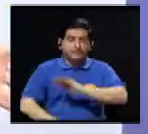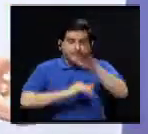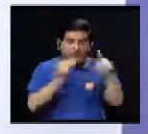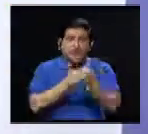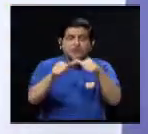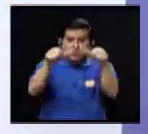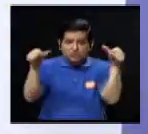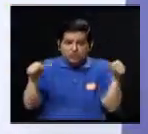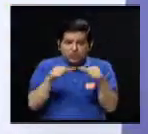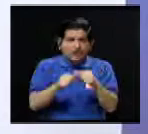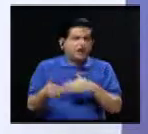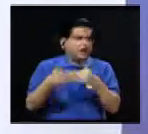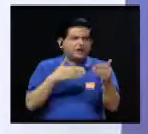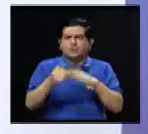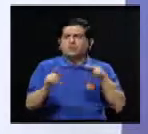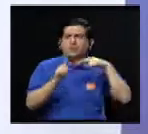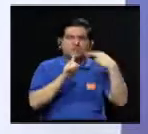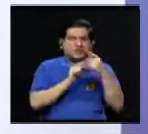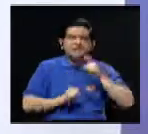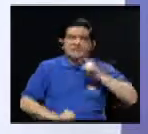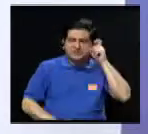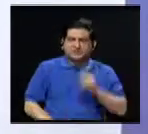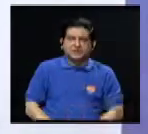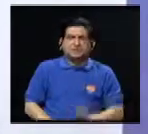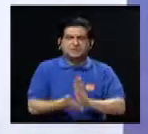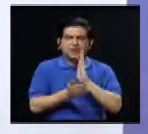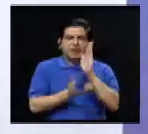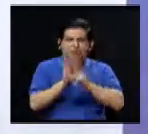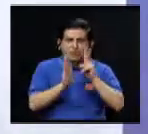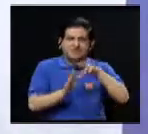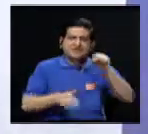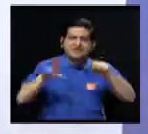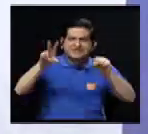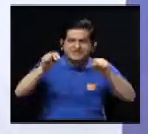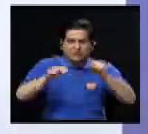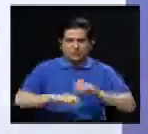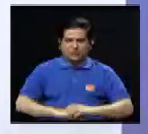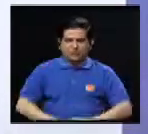los campos, sea con perspectiva de género documental o no, es